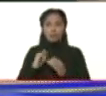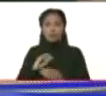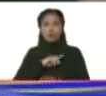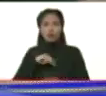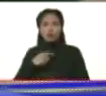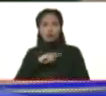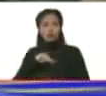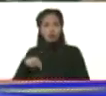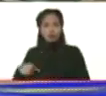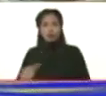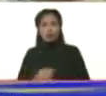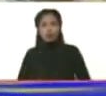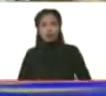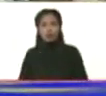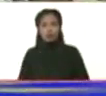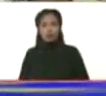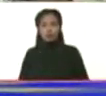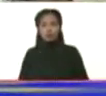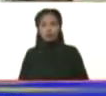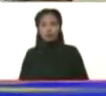nosotros.